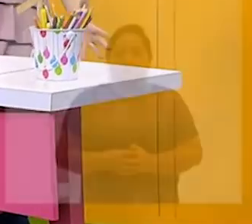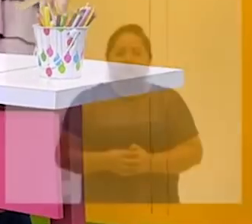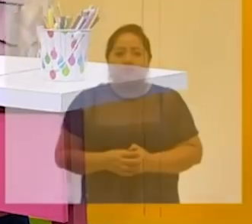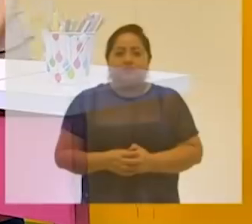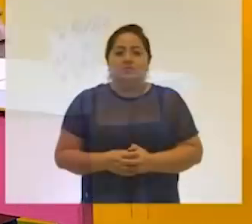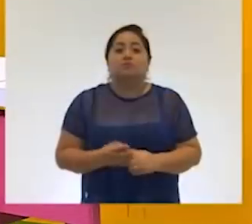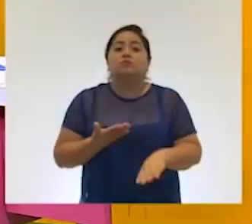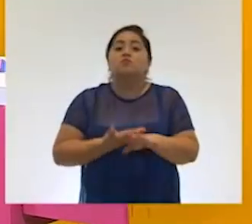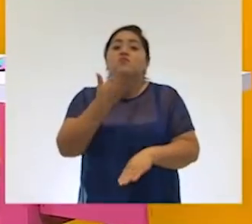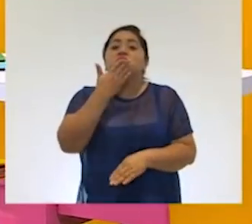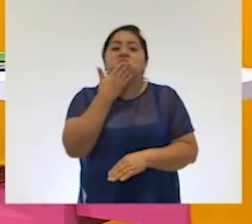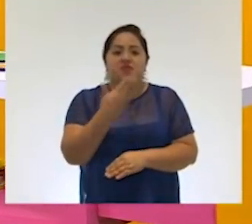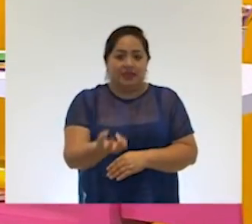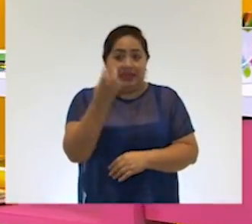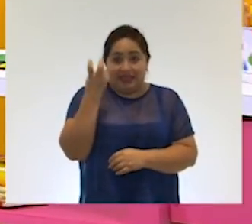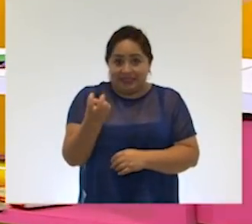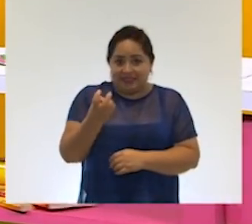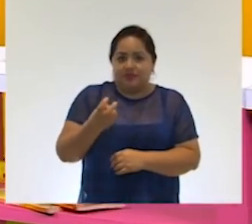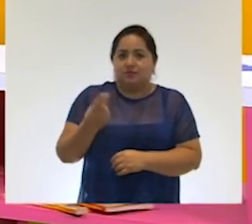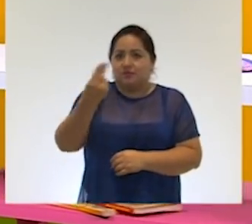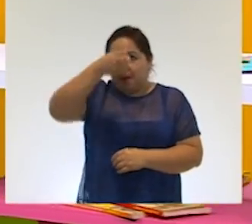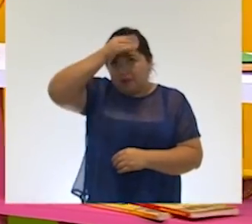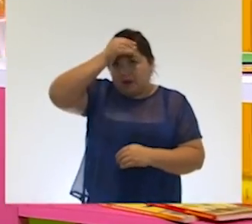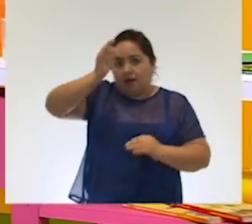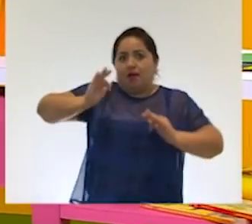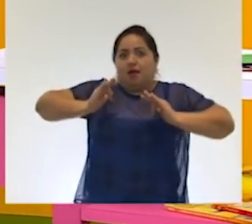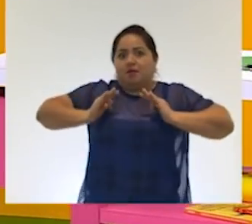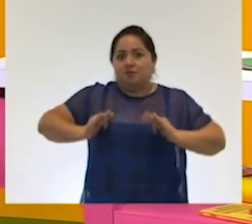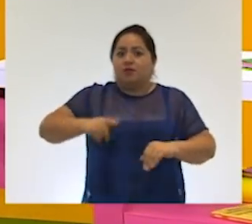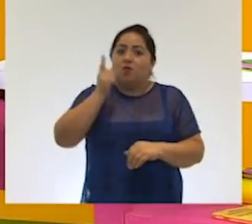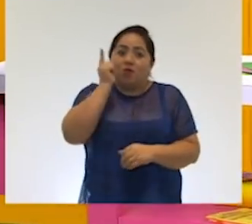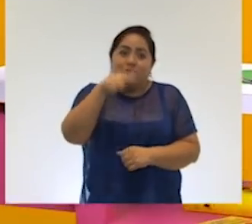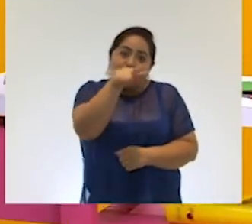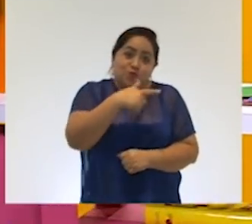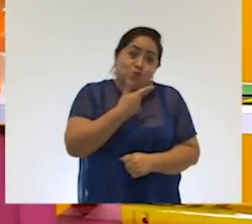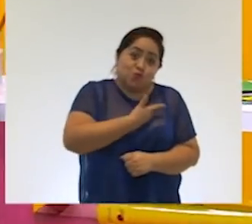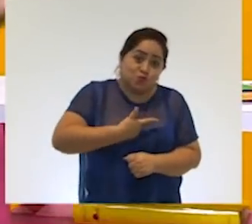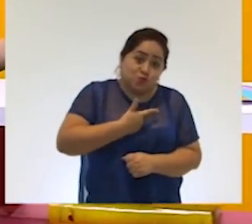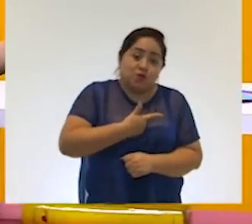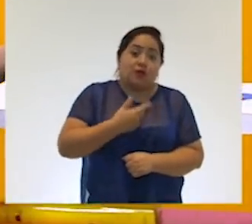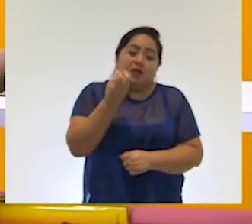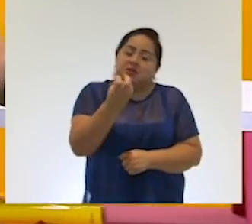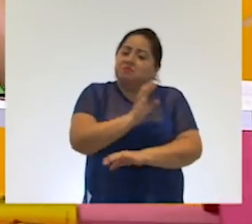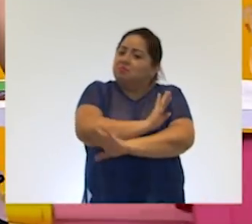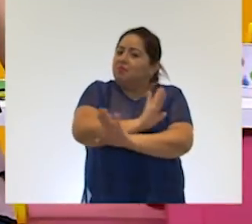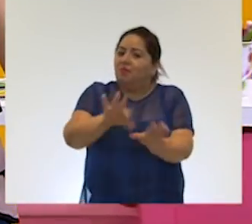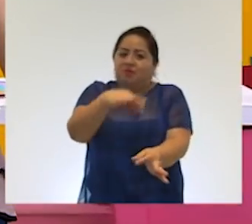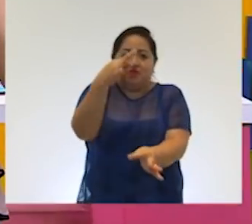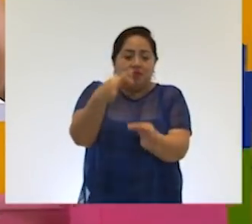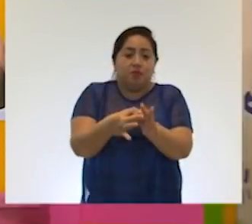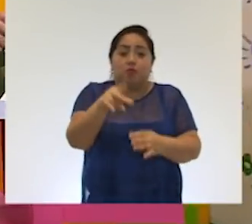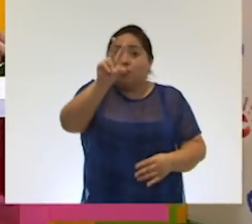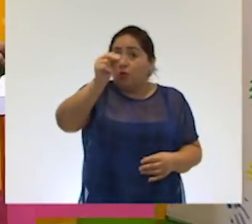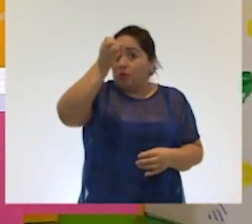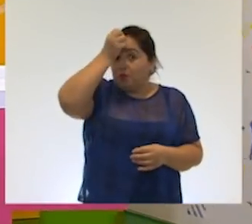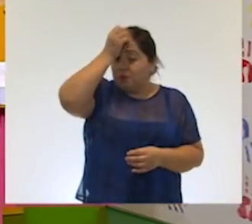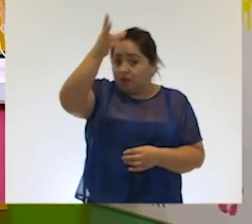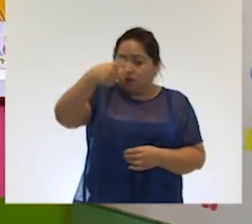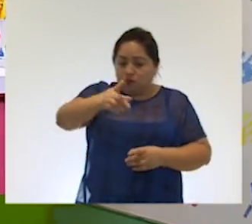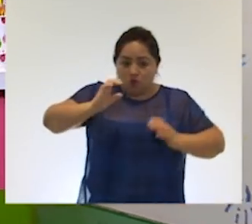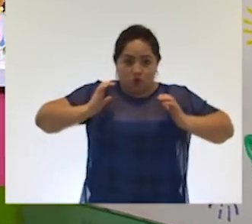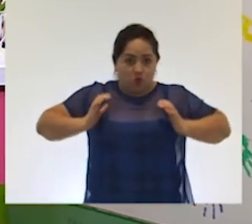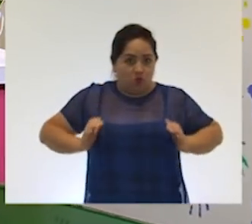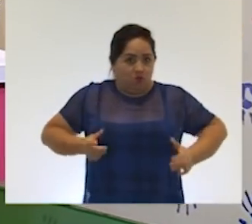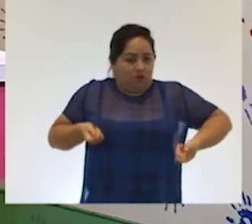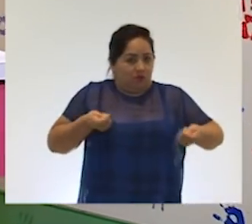Muy bien, esto fue Aprendo a Calmarme. Esperamos que te haya gustado. Por mi parte es todo. No olvides que activar tu cuerpo es